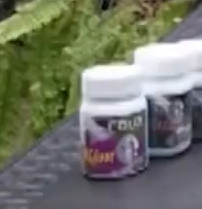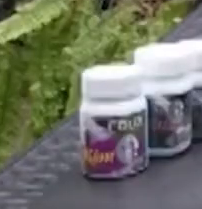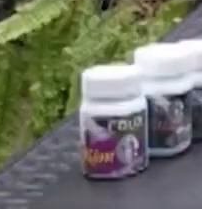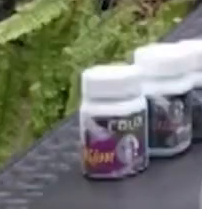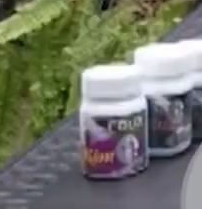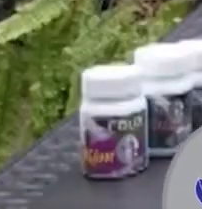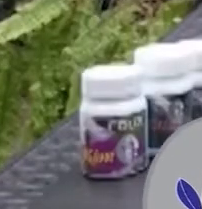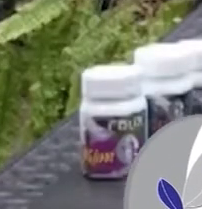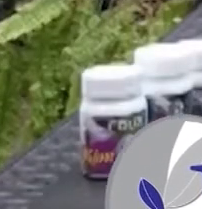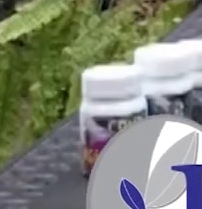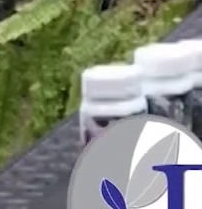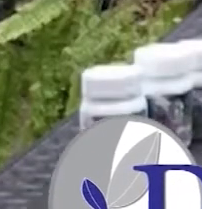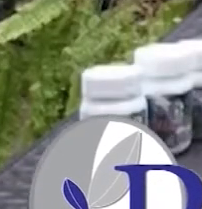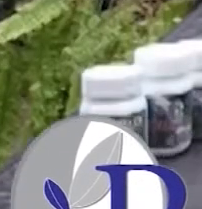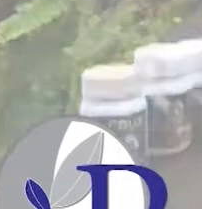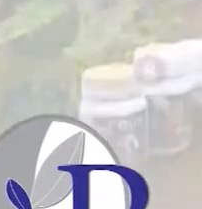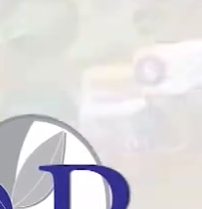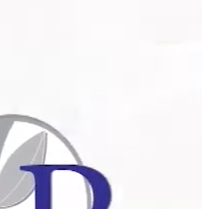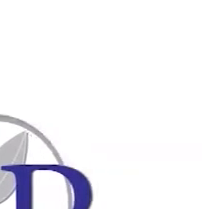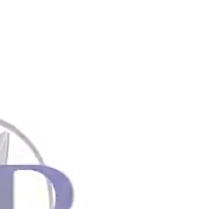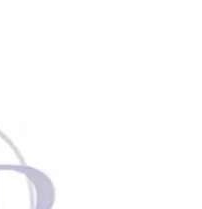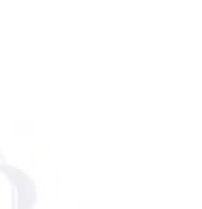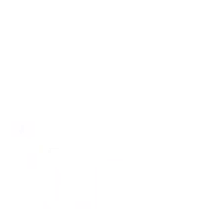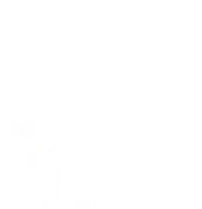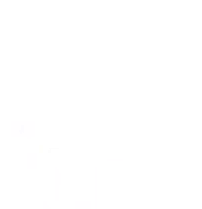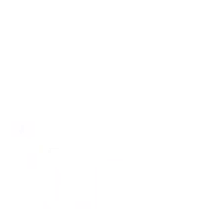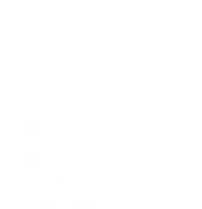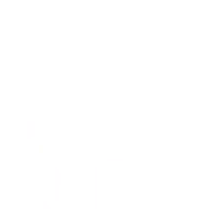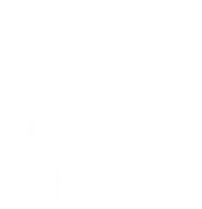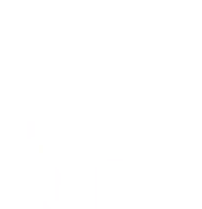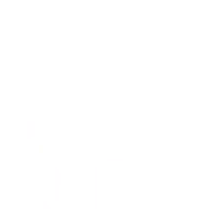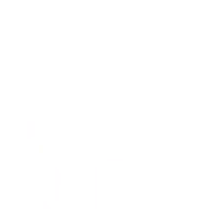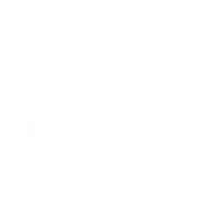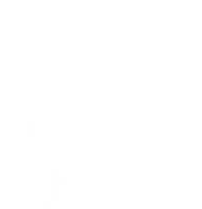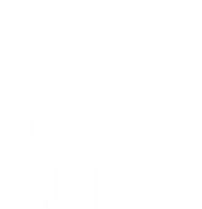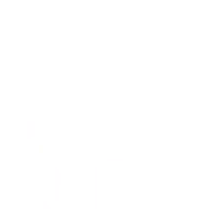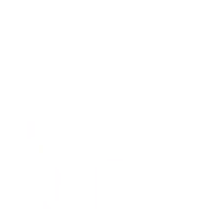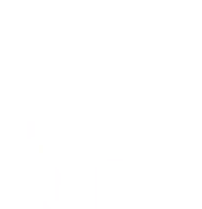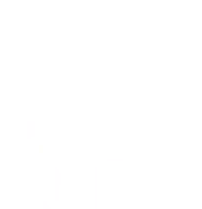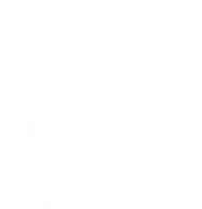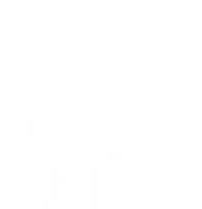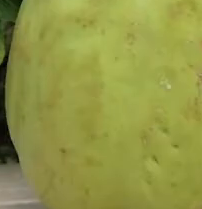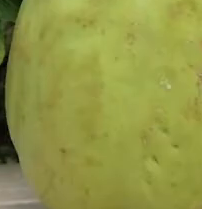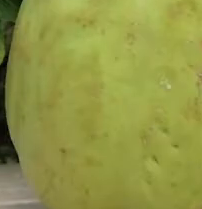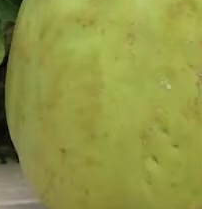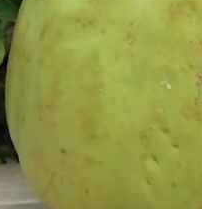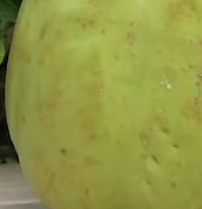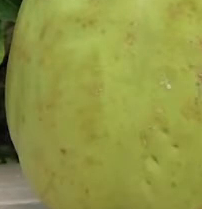323-288-3186. Medicamentos Dr. Rojas, la alternativa más saludable.